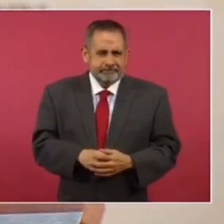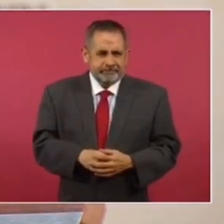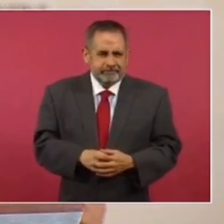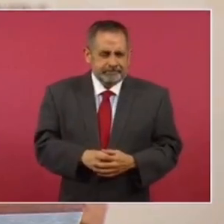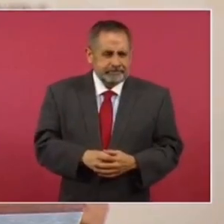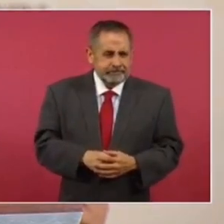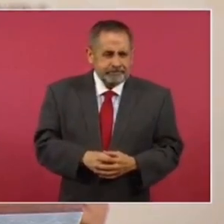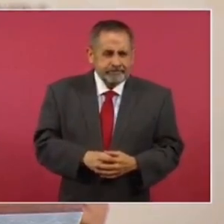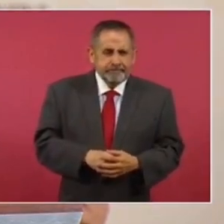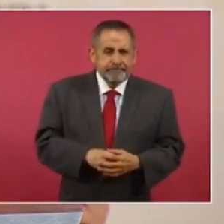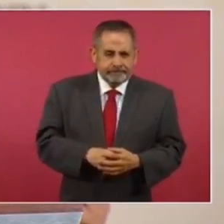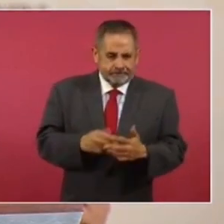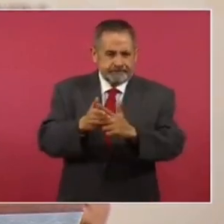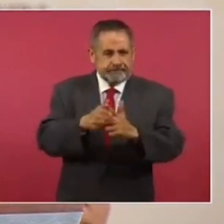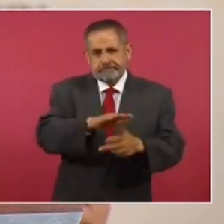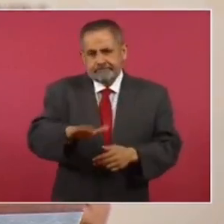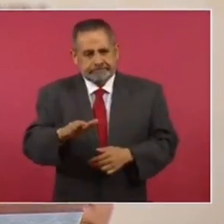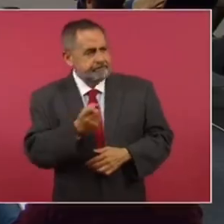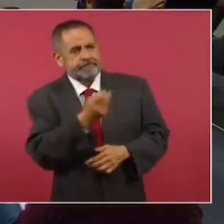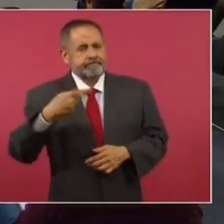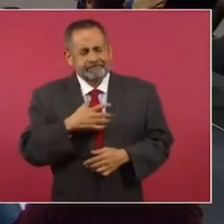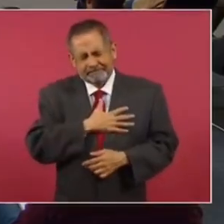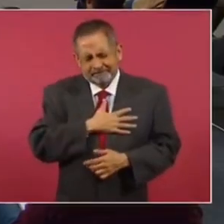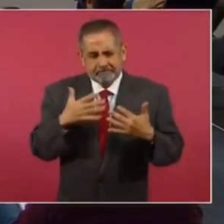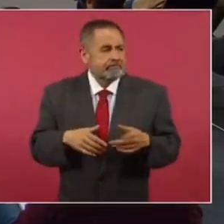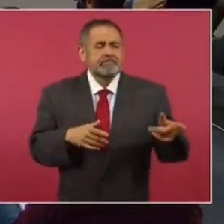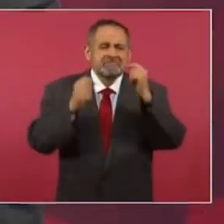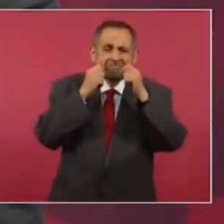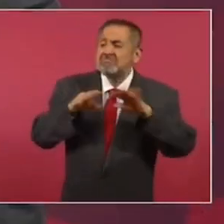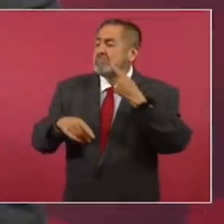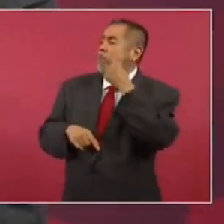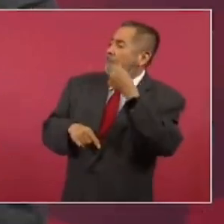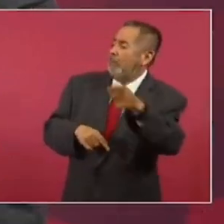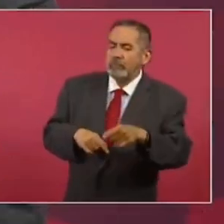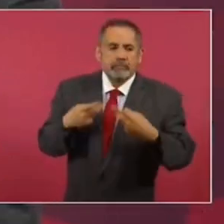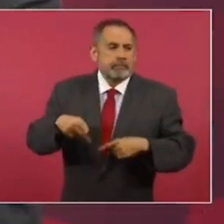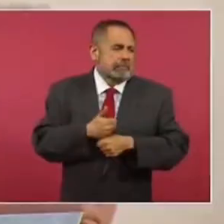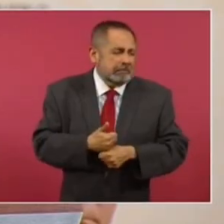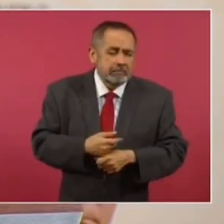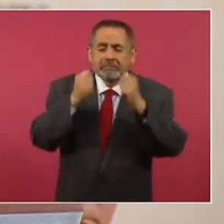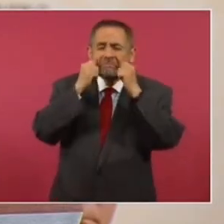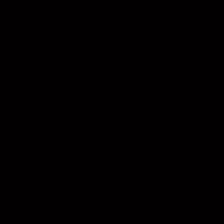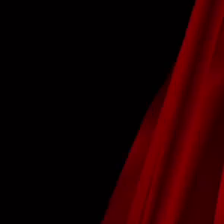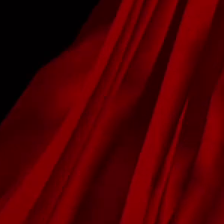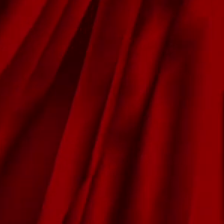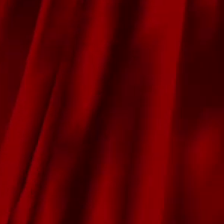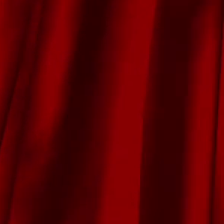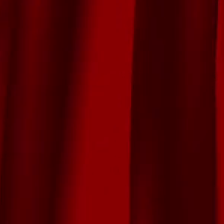significan dolor. No les importa traficar con el dolor de la gente.